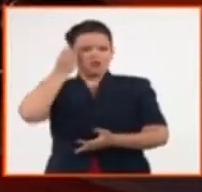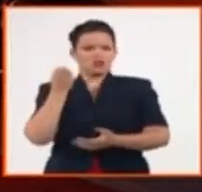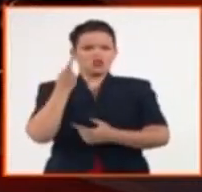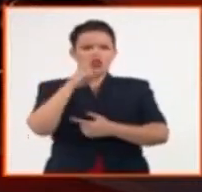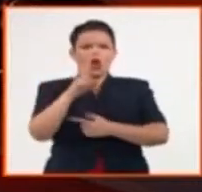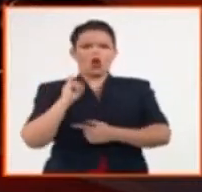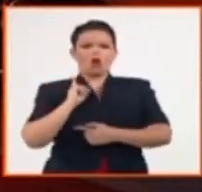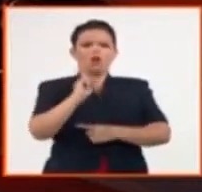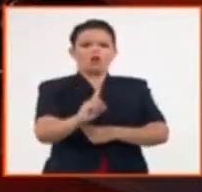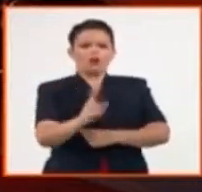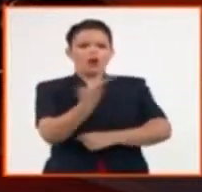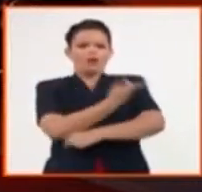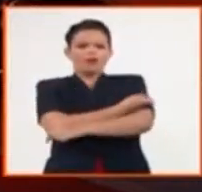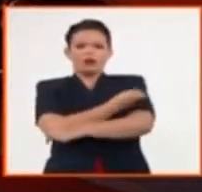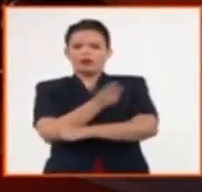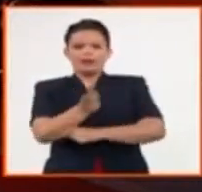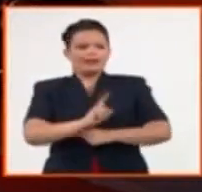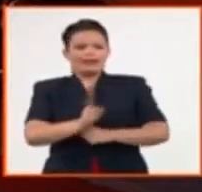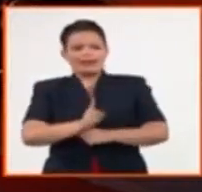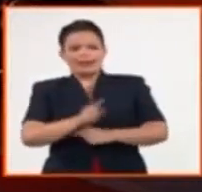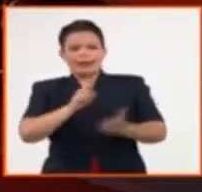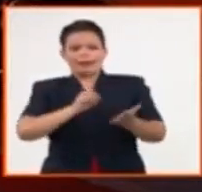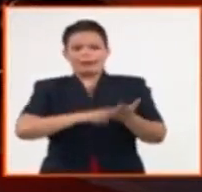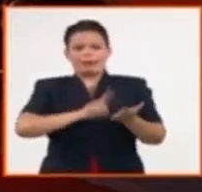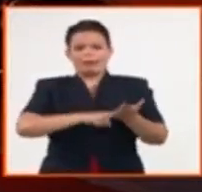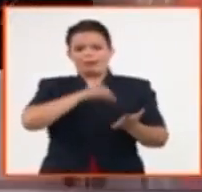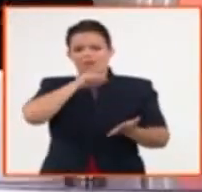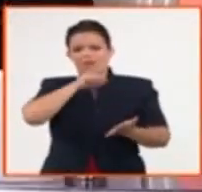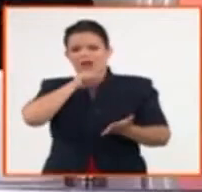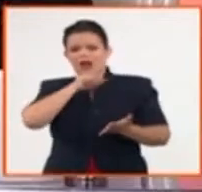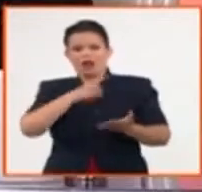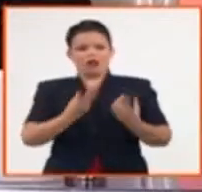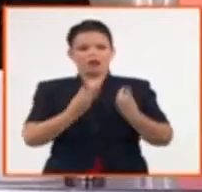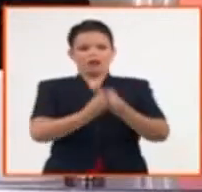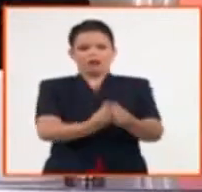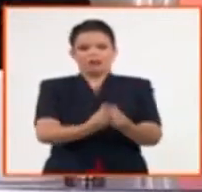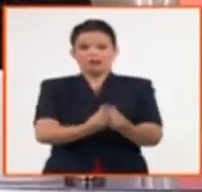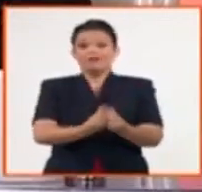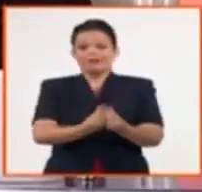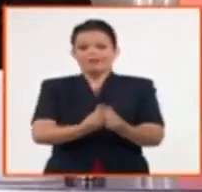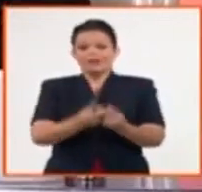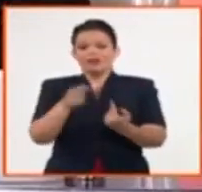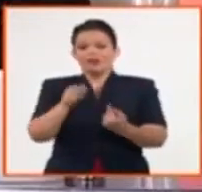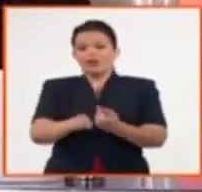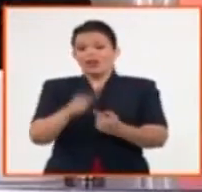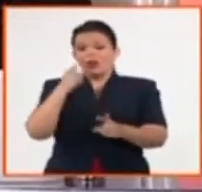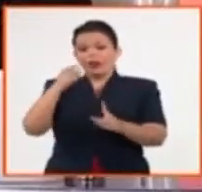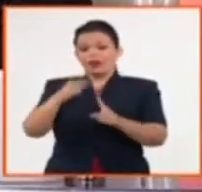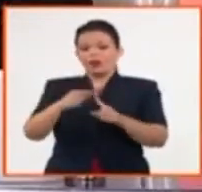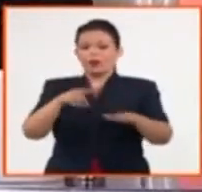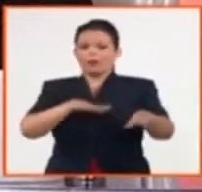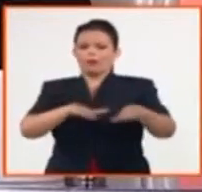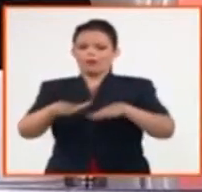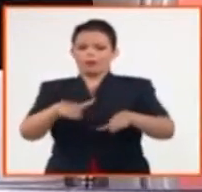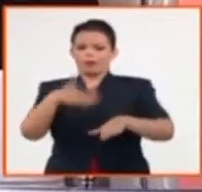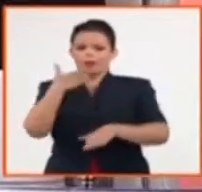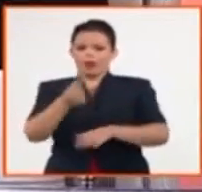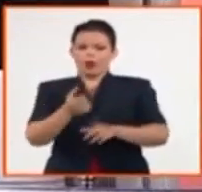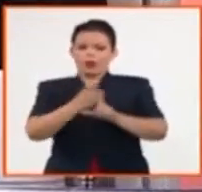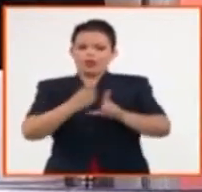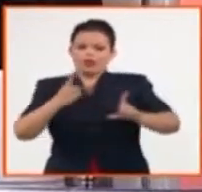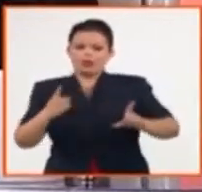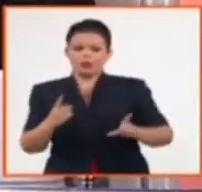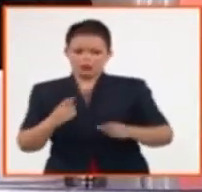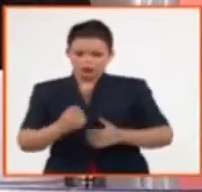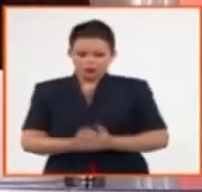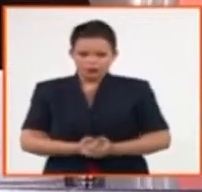mayores de edad y teníamos una presencia muy significativa de la familia con nosotros en los vacunatorios. Es importante que